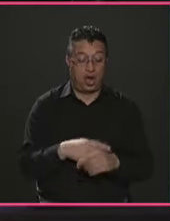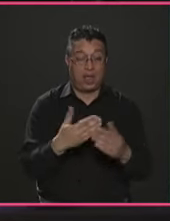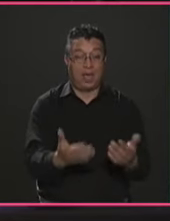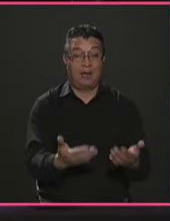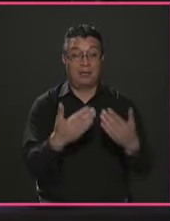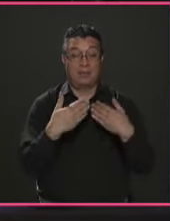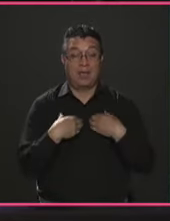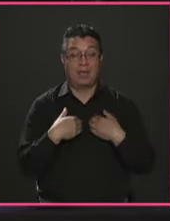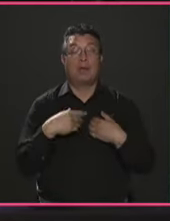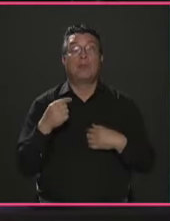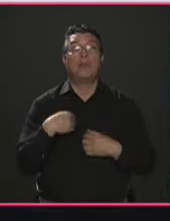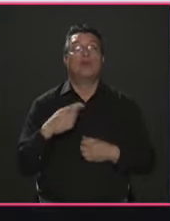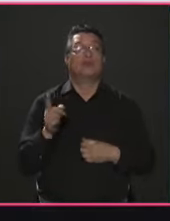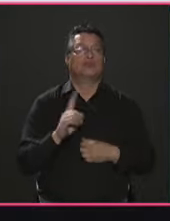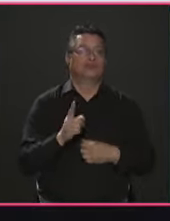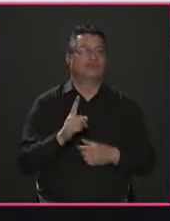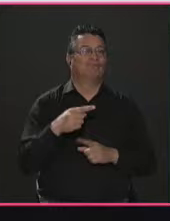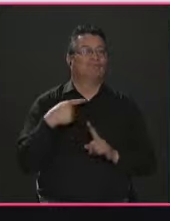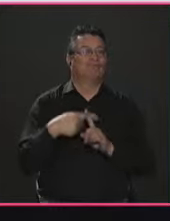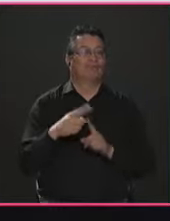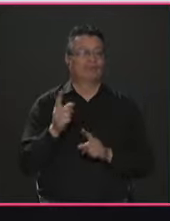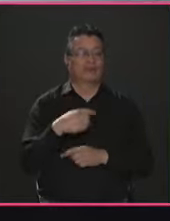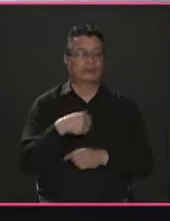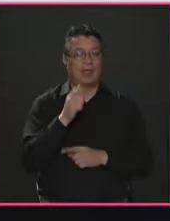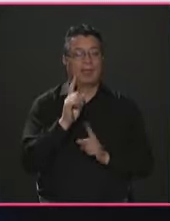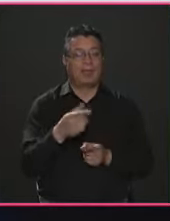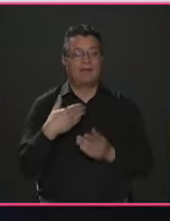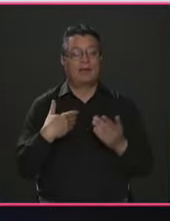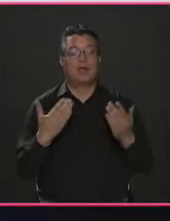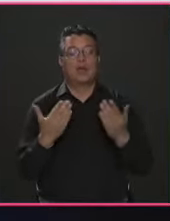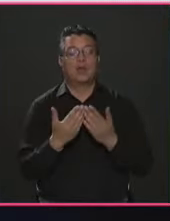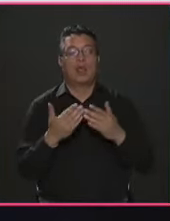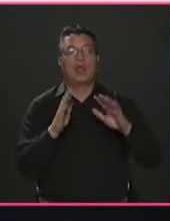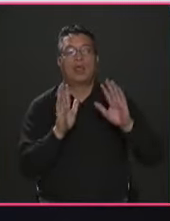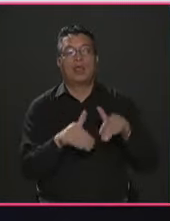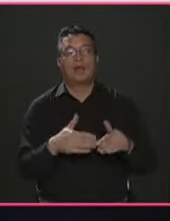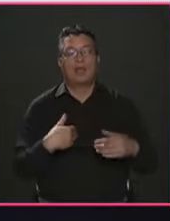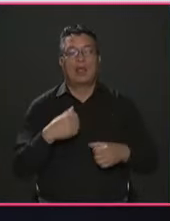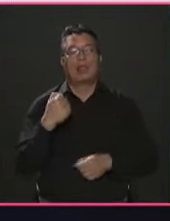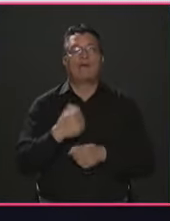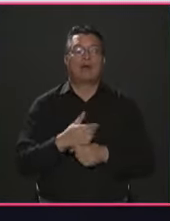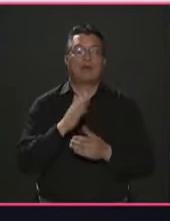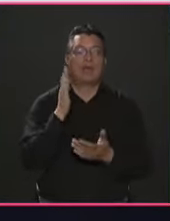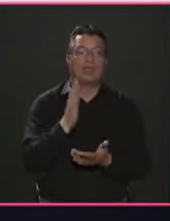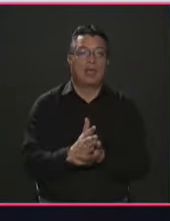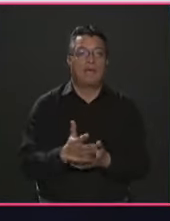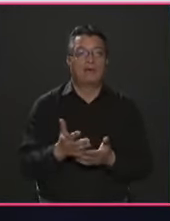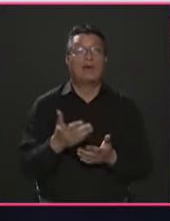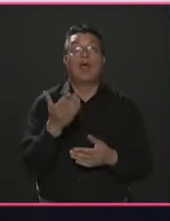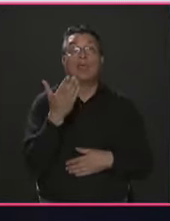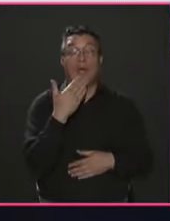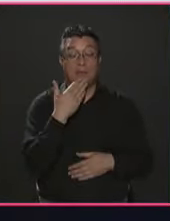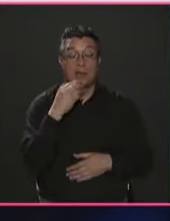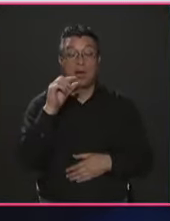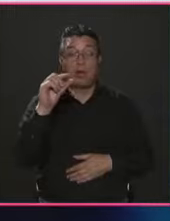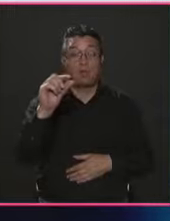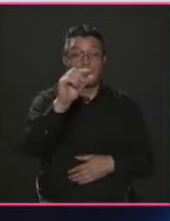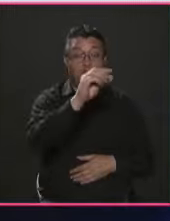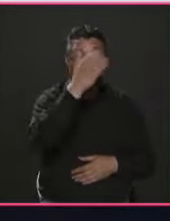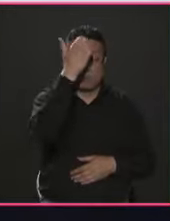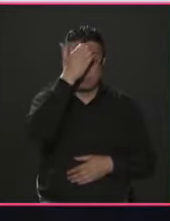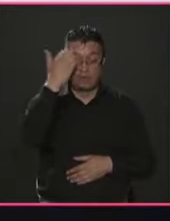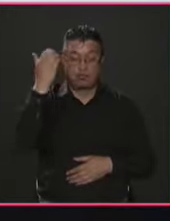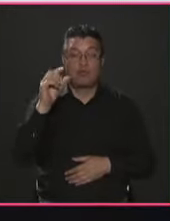mejor no es la que me conviene porque tengo que faltar a clases o algún trabajo también que hay pocos ionales y